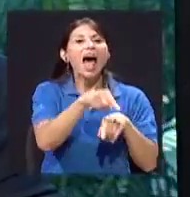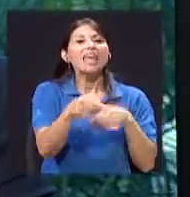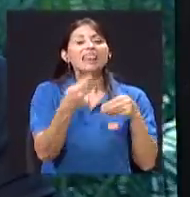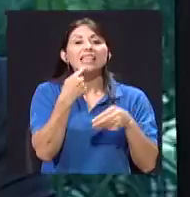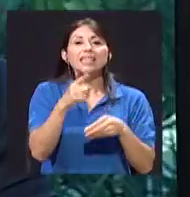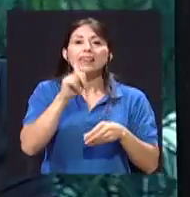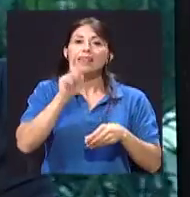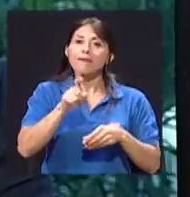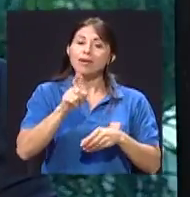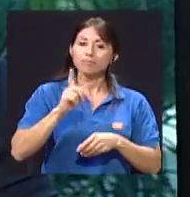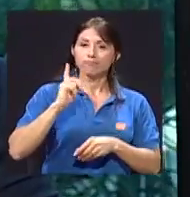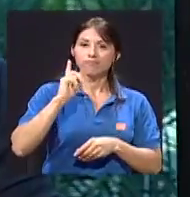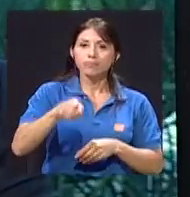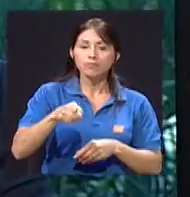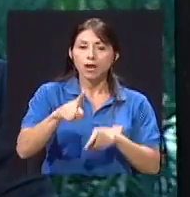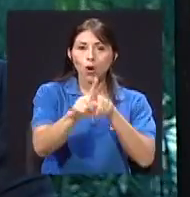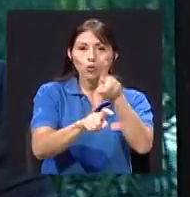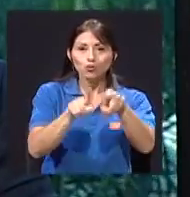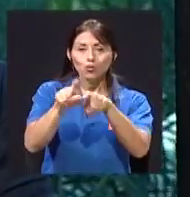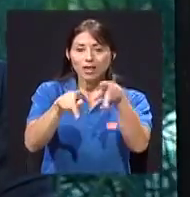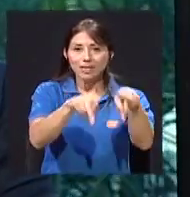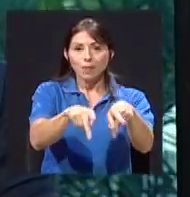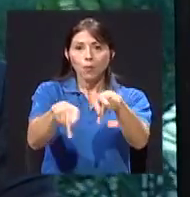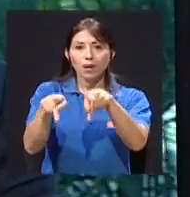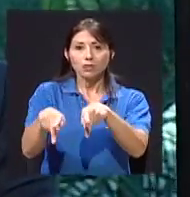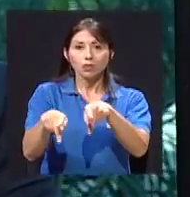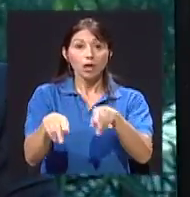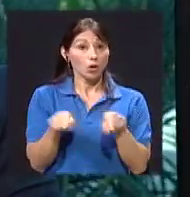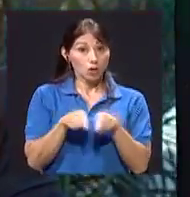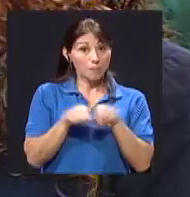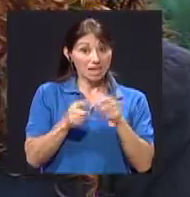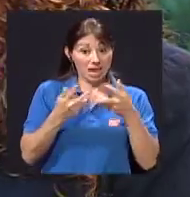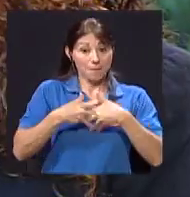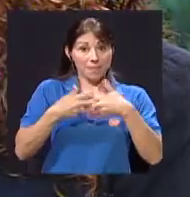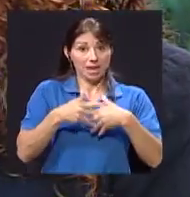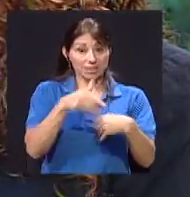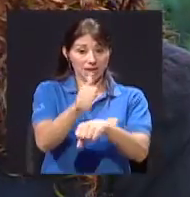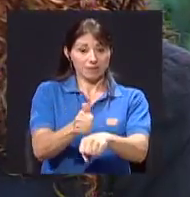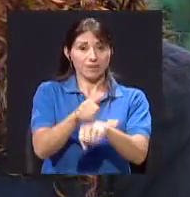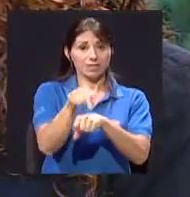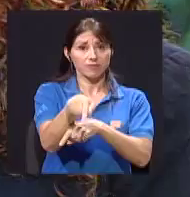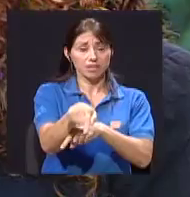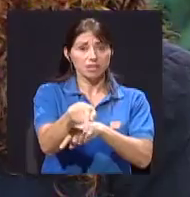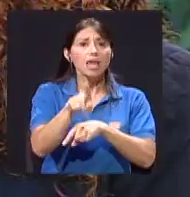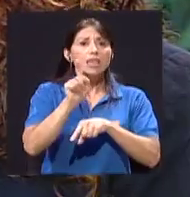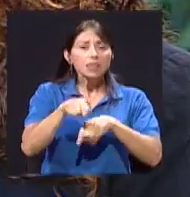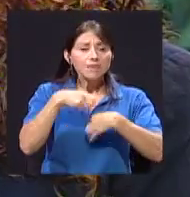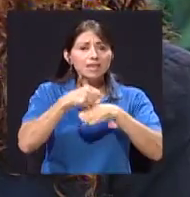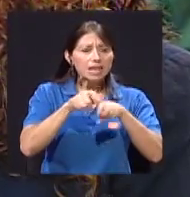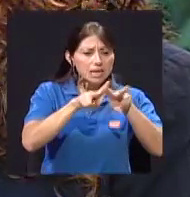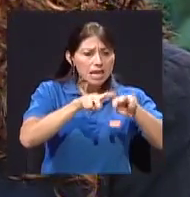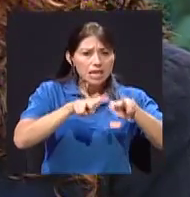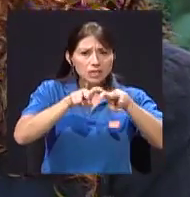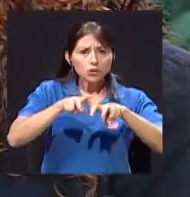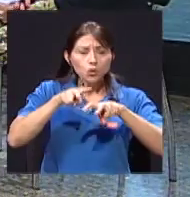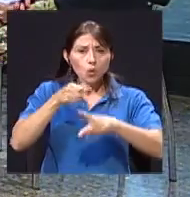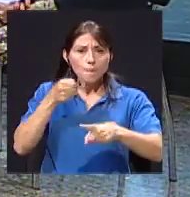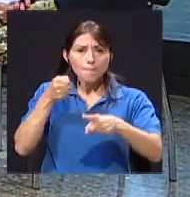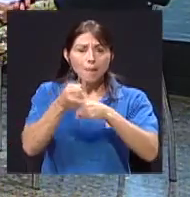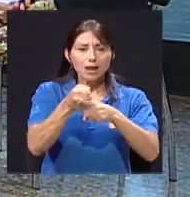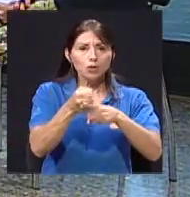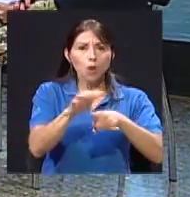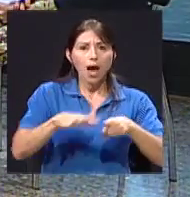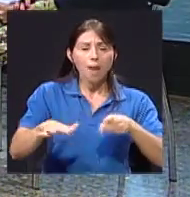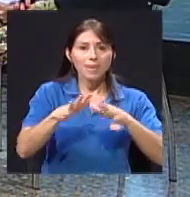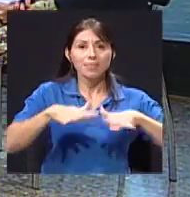está instituido que tiene que haber consultas a la población, o cuando se hacen estudios de impacto ambiental sobre uh-huh. empresas que se van a ubicar en